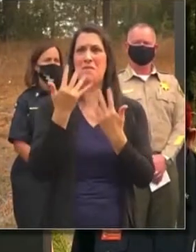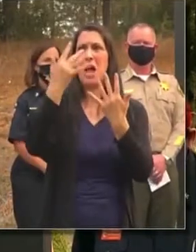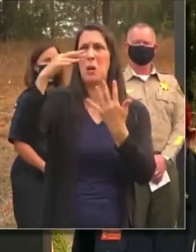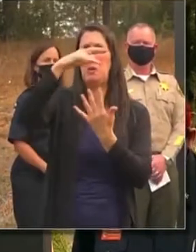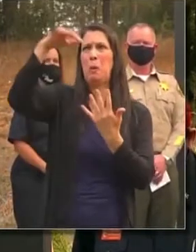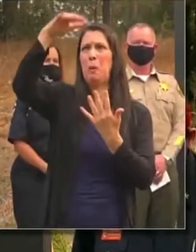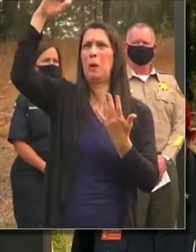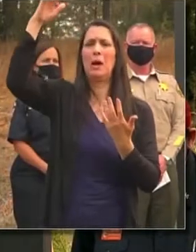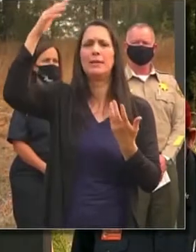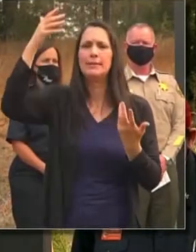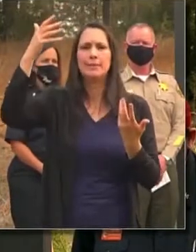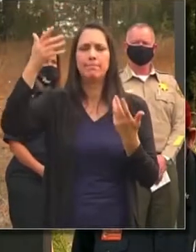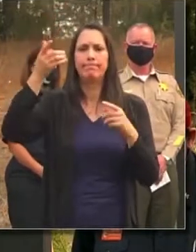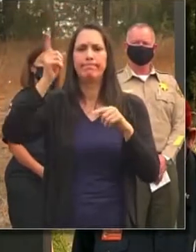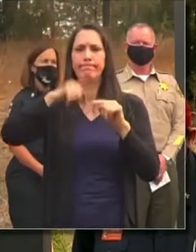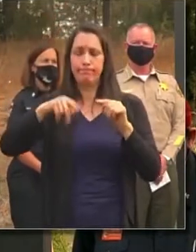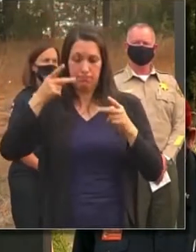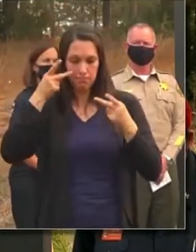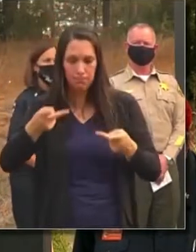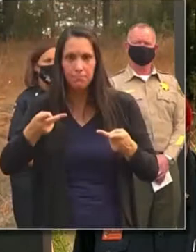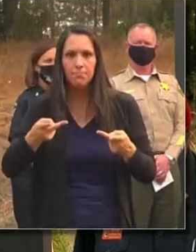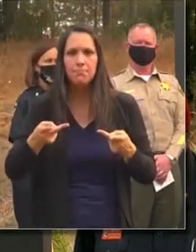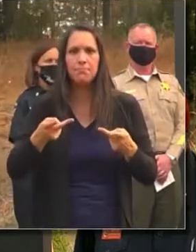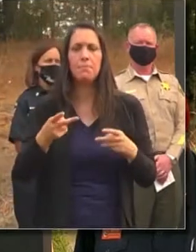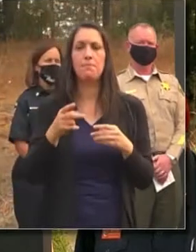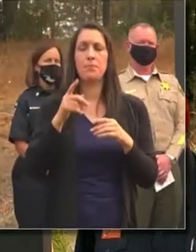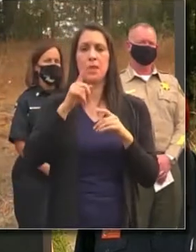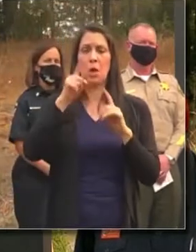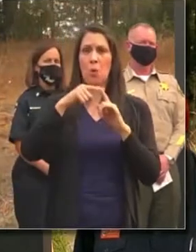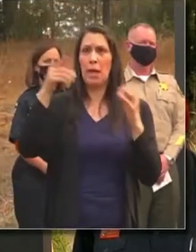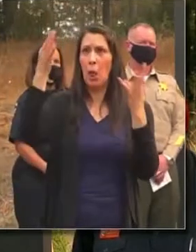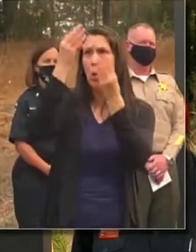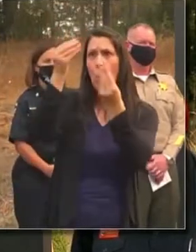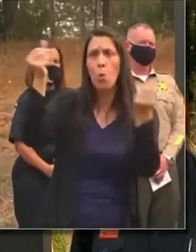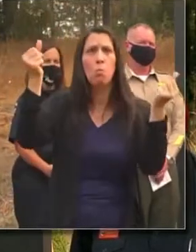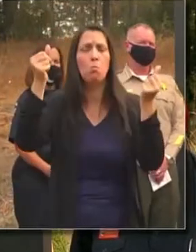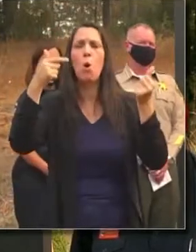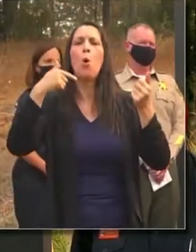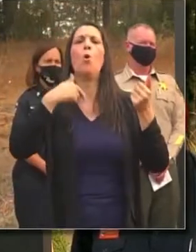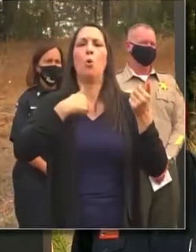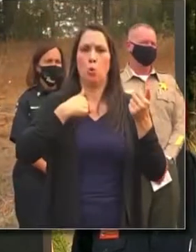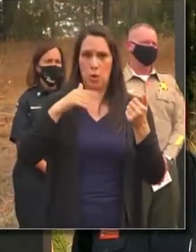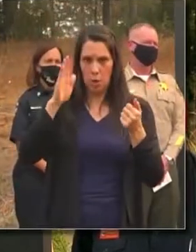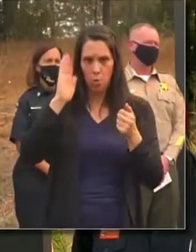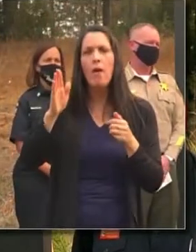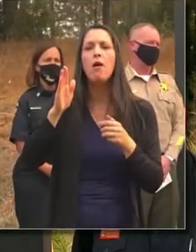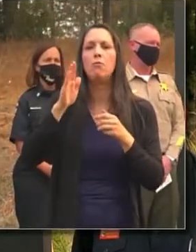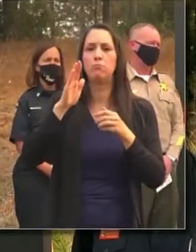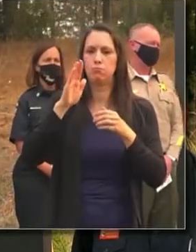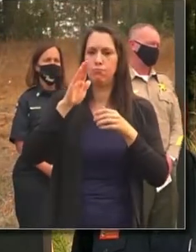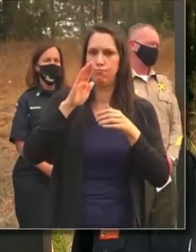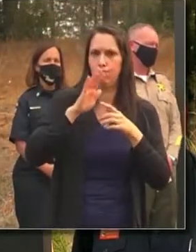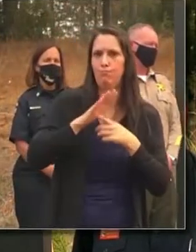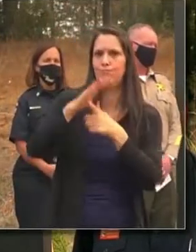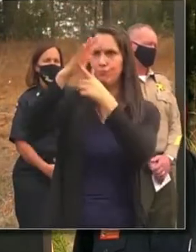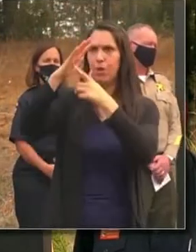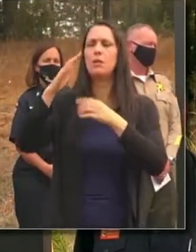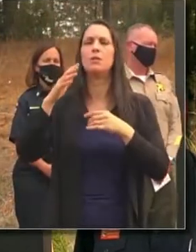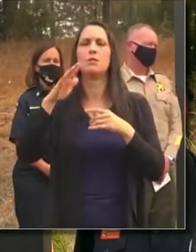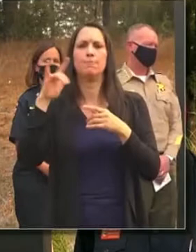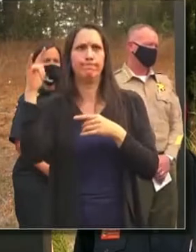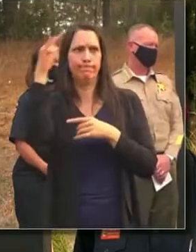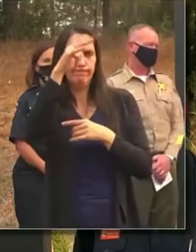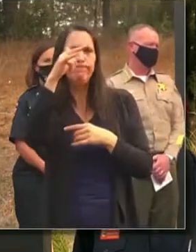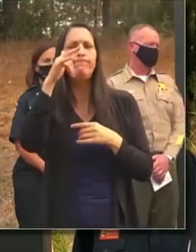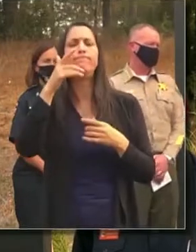volar por el humo que hemos tenido allí cuando tenemos oportunidad de aire limpio y aire limpio estamos usando helicópteros y